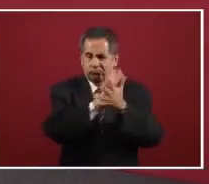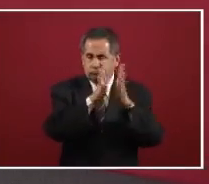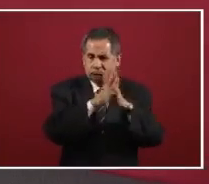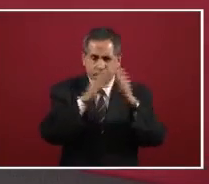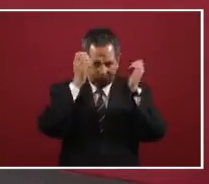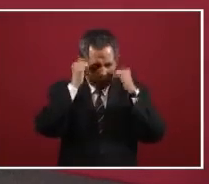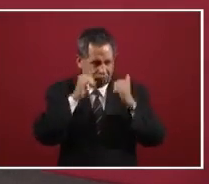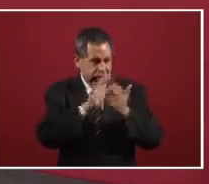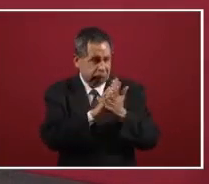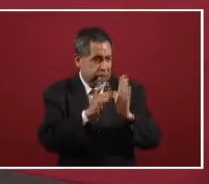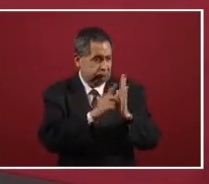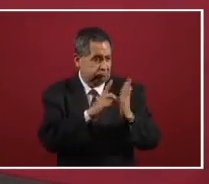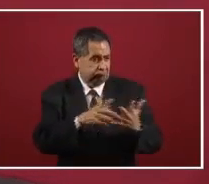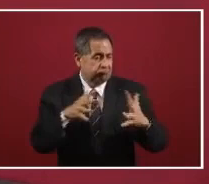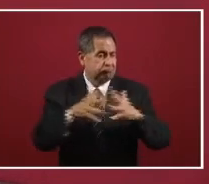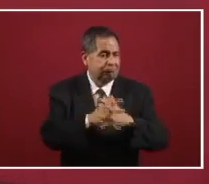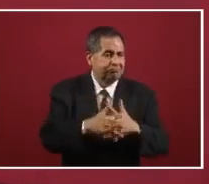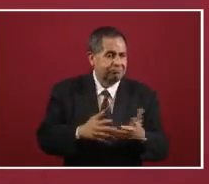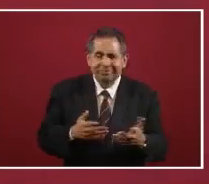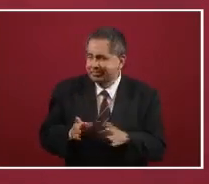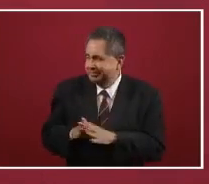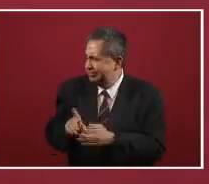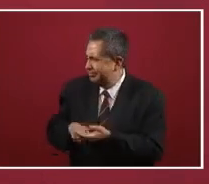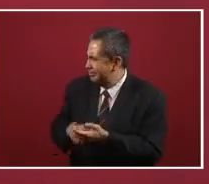al narcotráfico sin tener